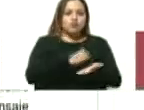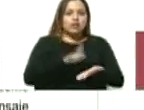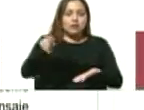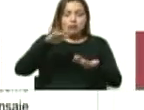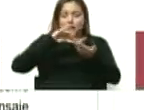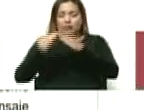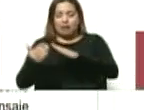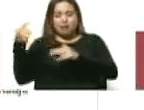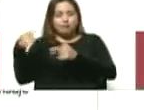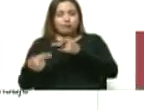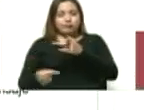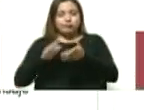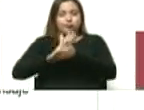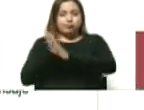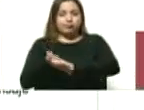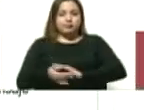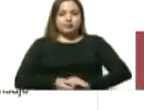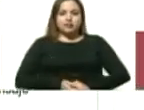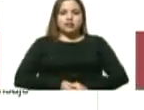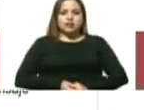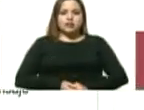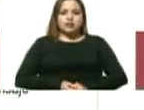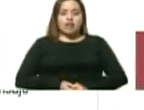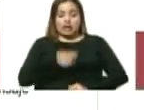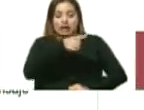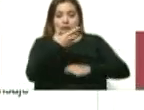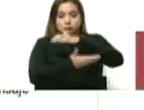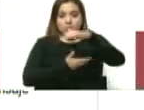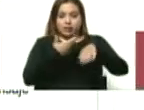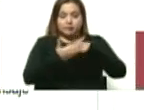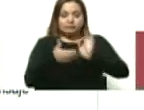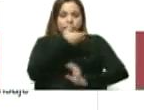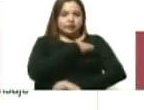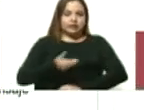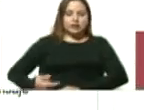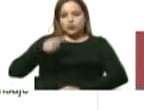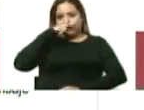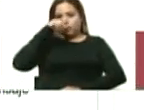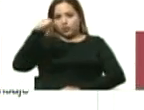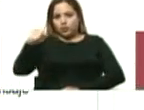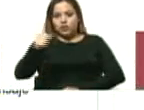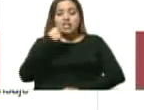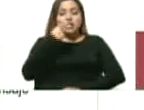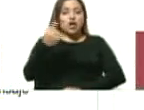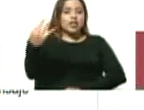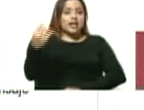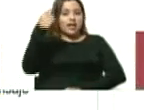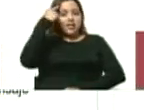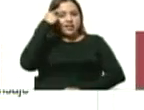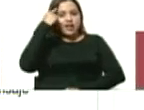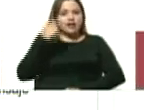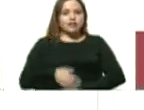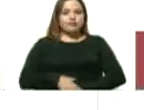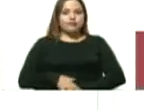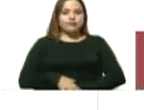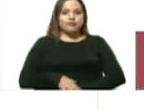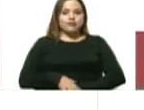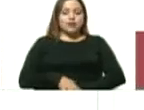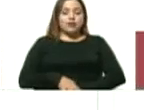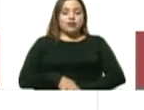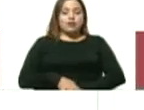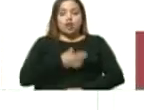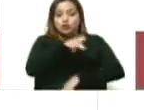dramáticos hechos, el presidente de la República Bolivariana de Venezuela, Nicolás Maduro Moros, declaró 3 días de luto nacional y ordenó